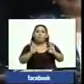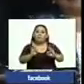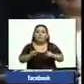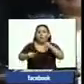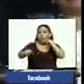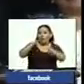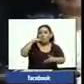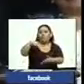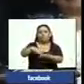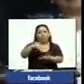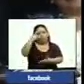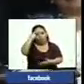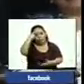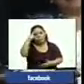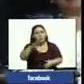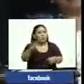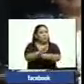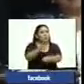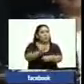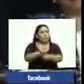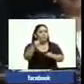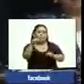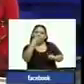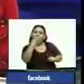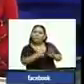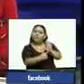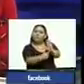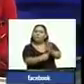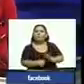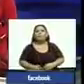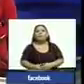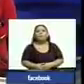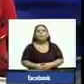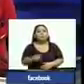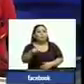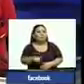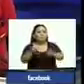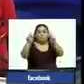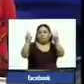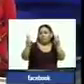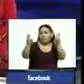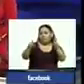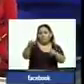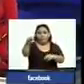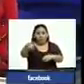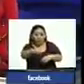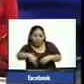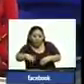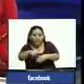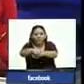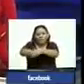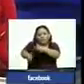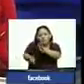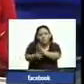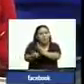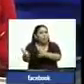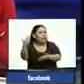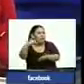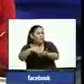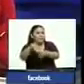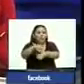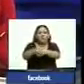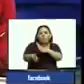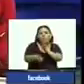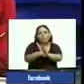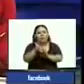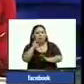madura, más plena y realmente representativa. Bien, y hablemos de otros temas. En la Asamblea Legislativa, los diputados nuevamente han comenzado a